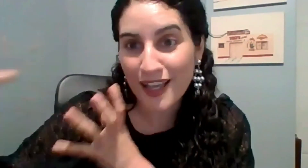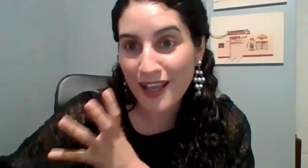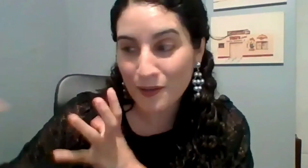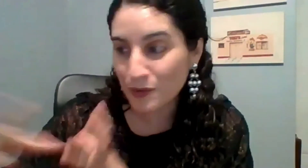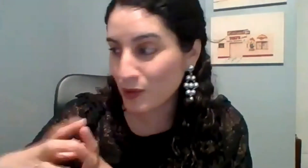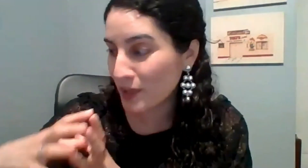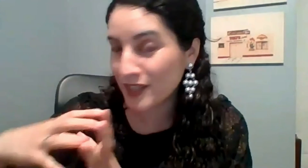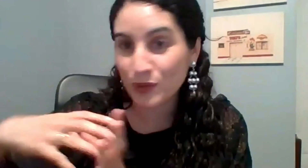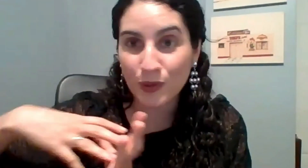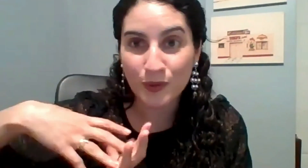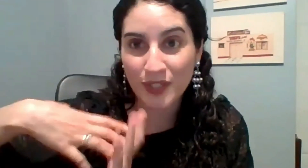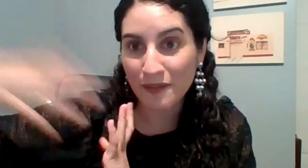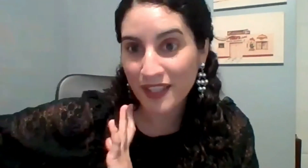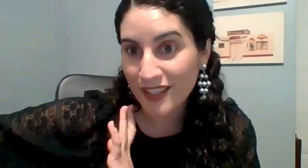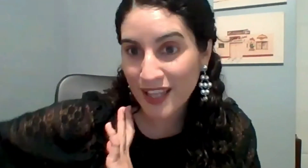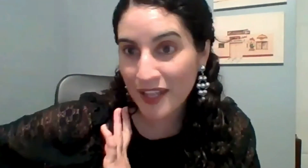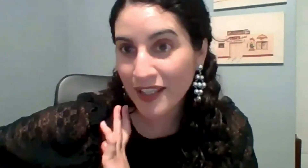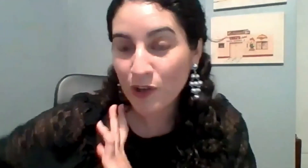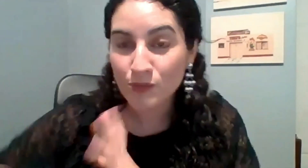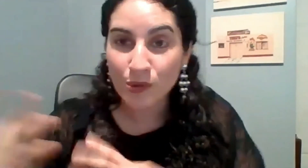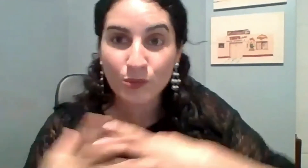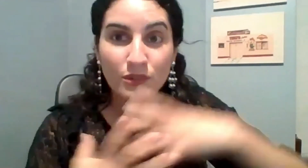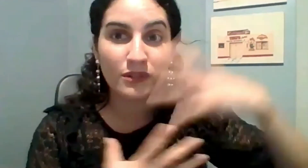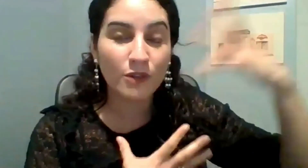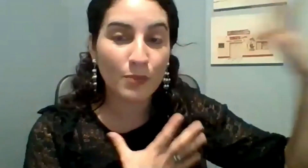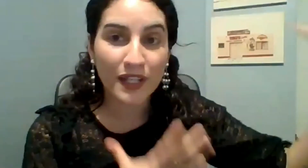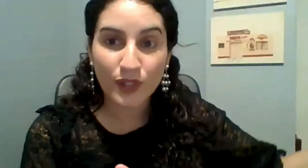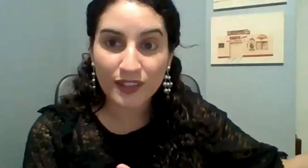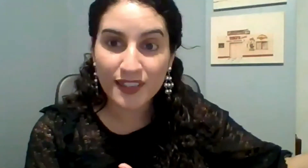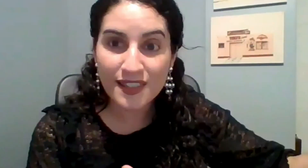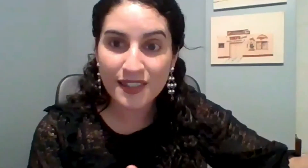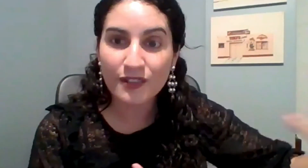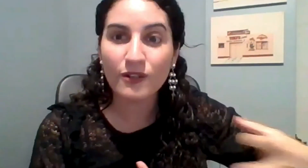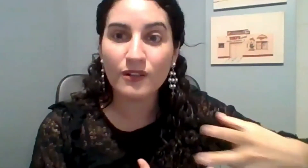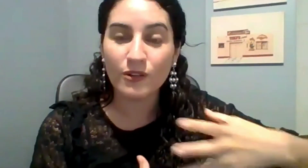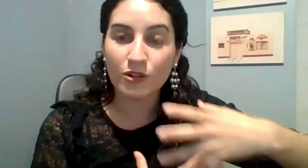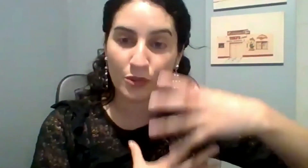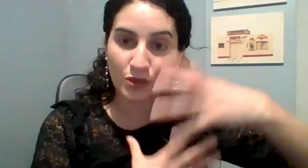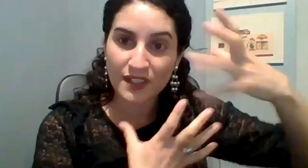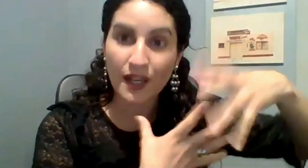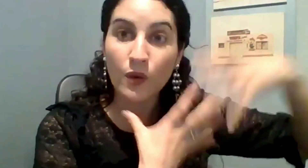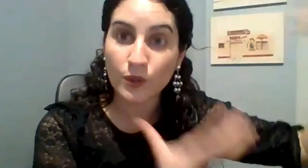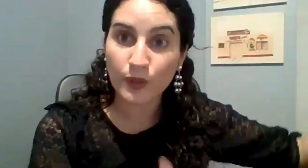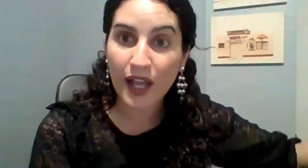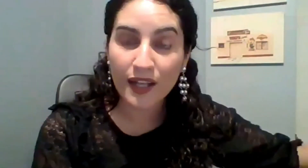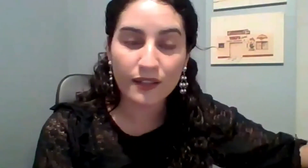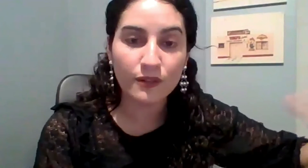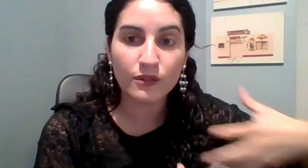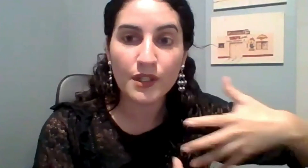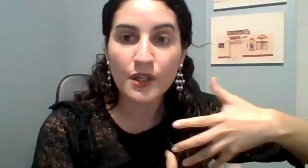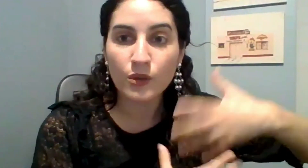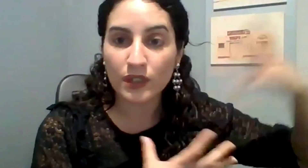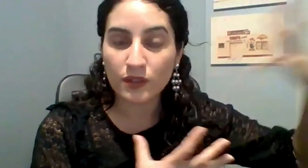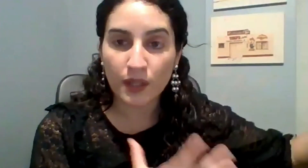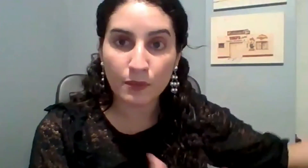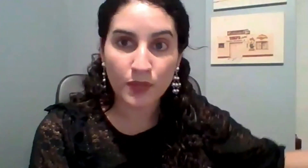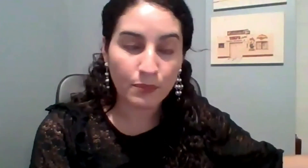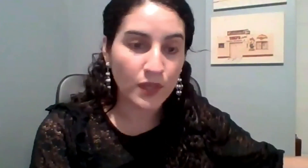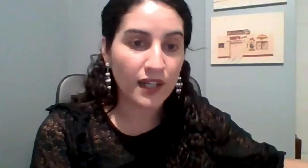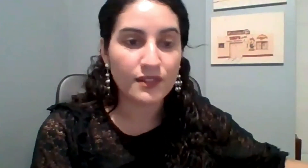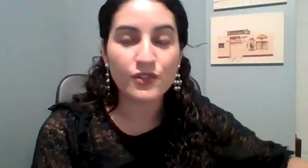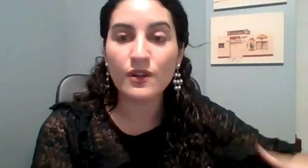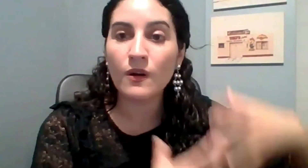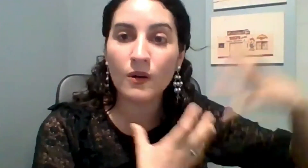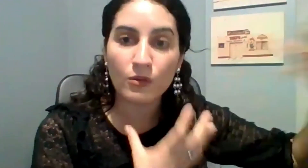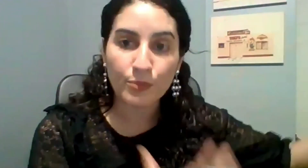ya sea un objeto de la vida diaria, como un objeto artístico, o como tú decías, cultural, ¿no?